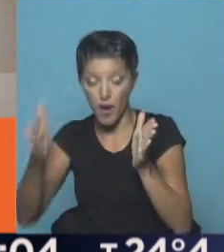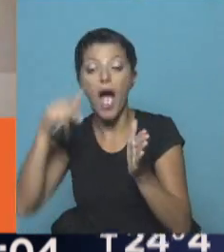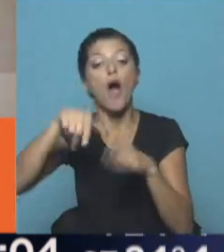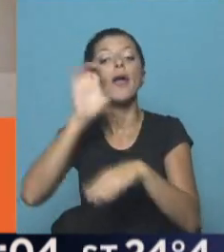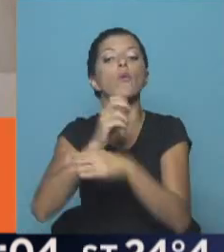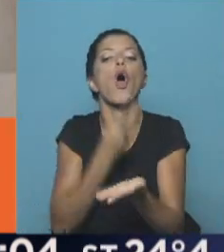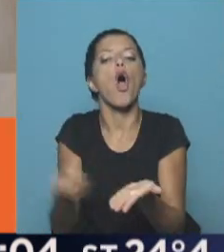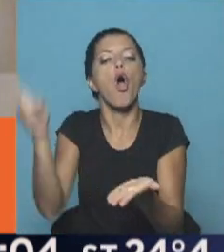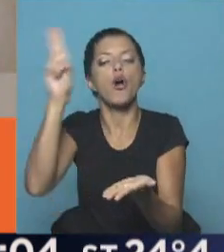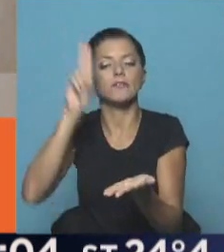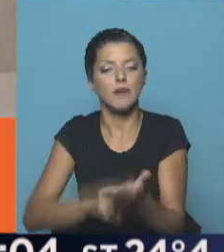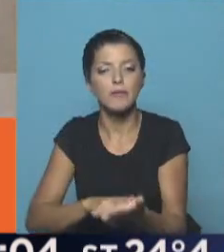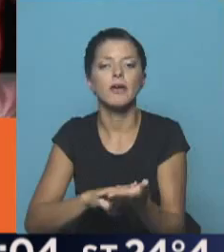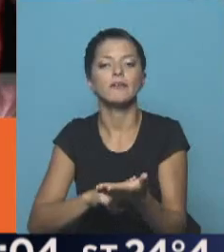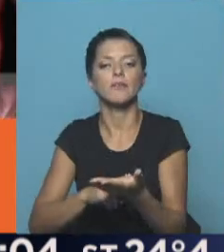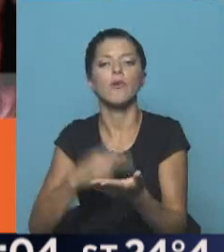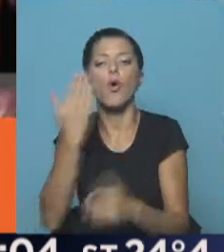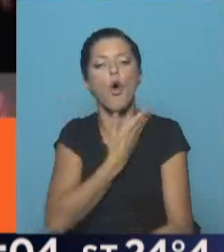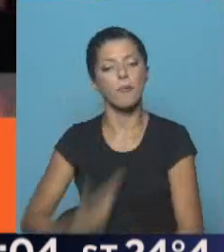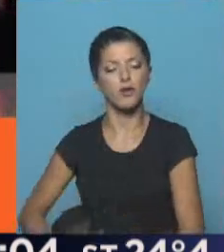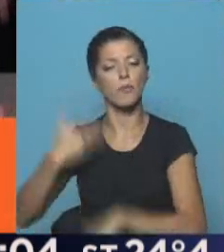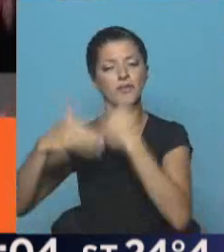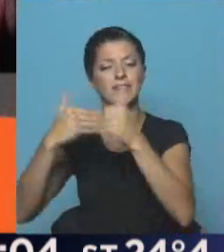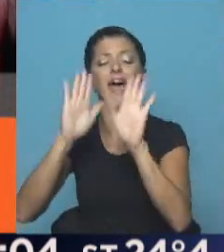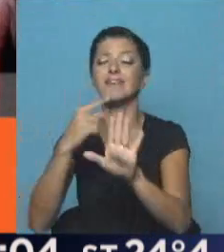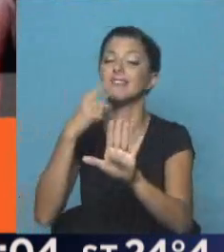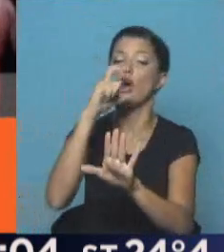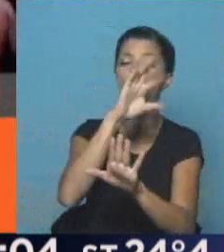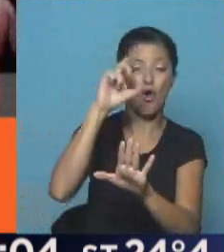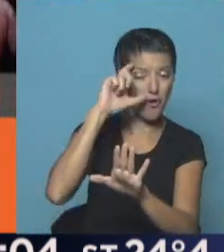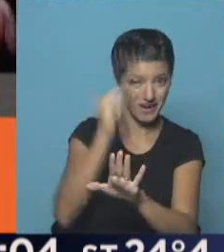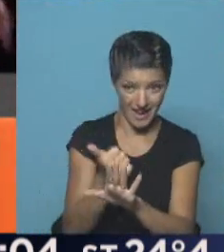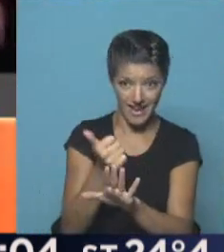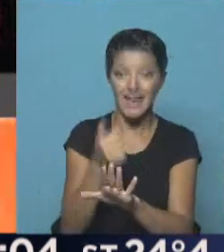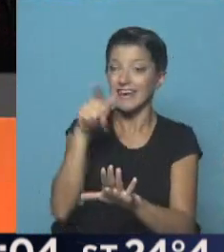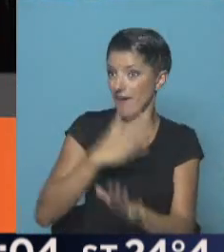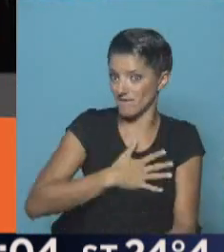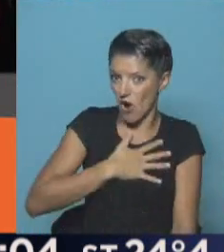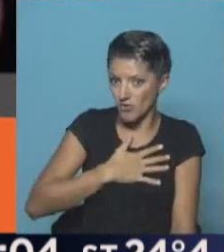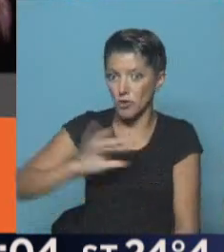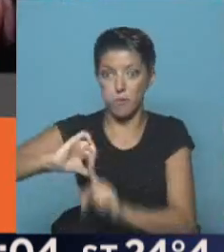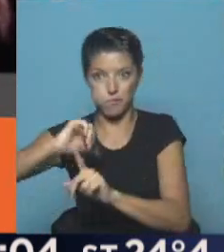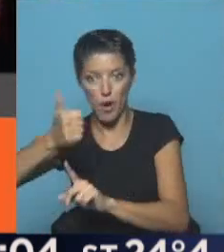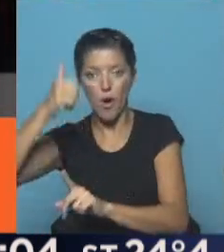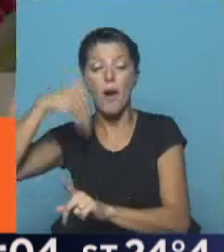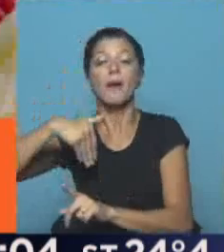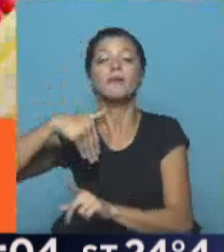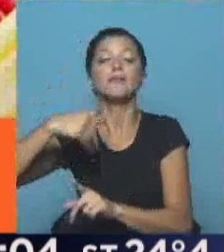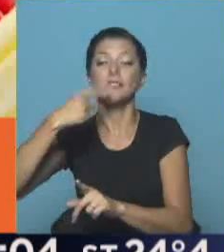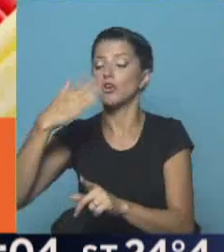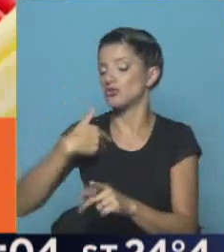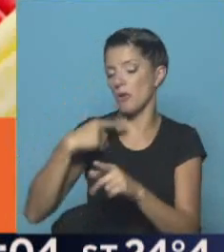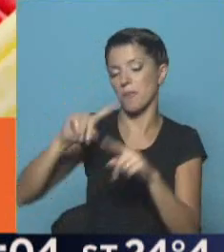tomar la iniciativa de los gobiernos progresistas, afirmó Correa, quien, exultante por el triunfo, prometió retirarse